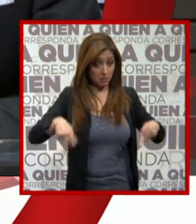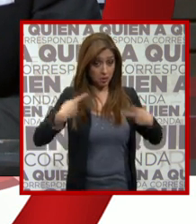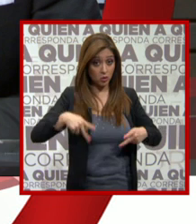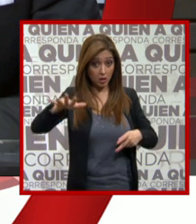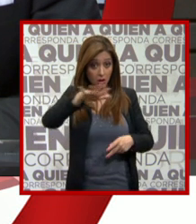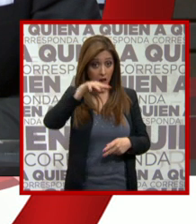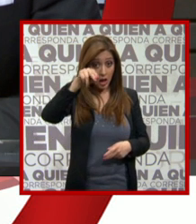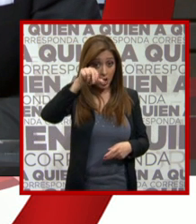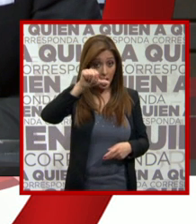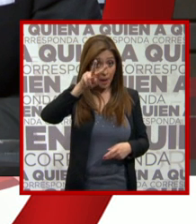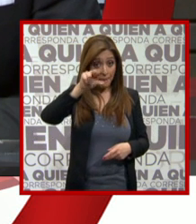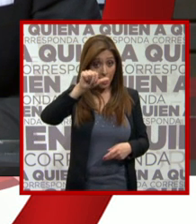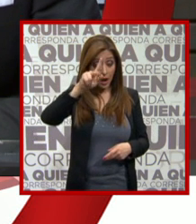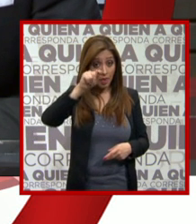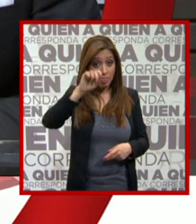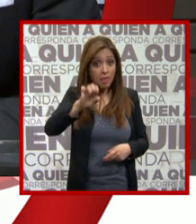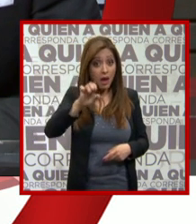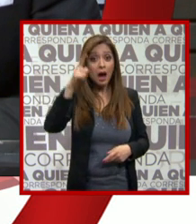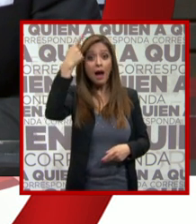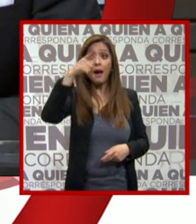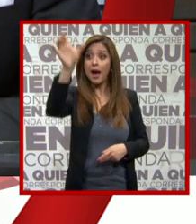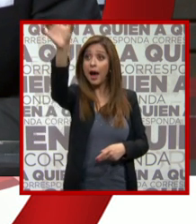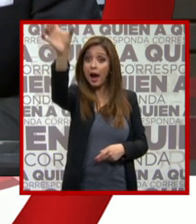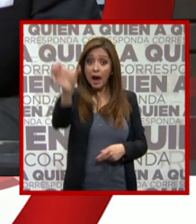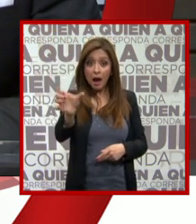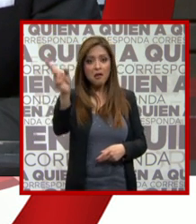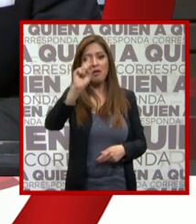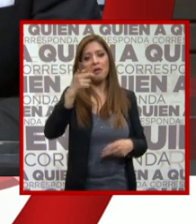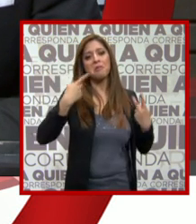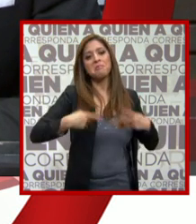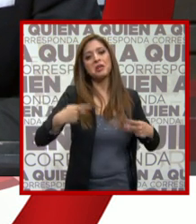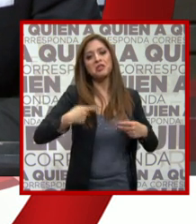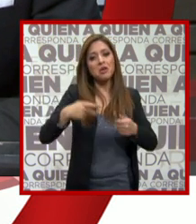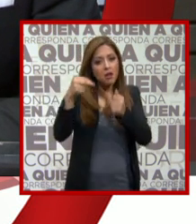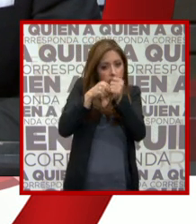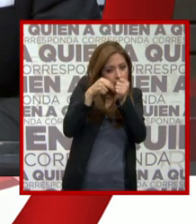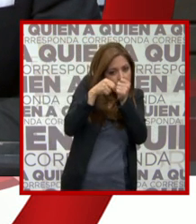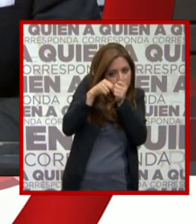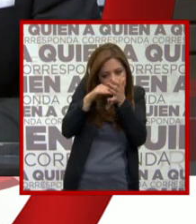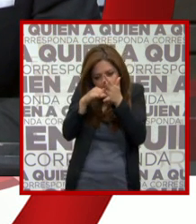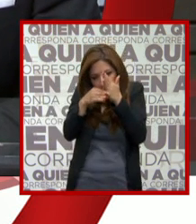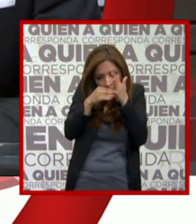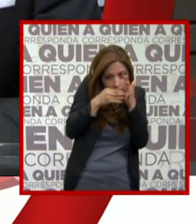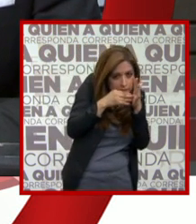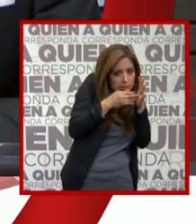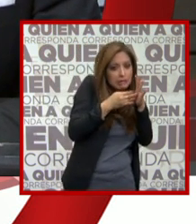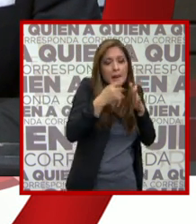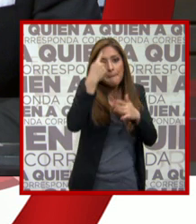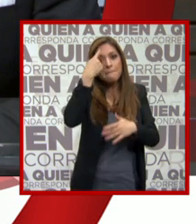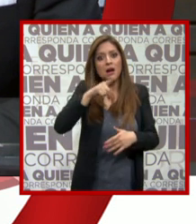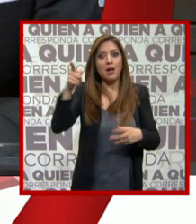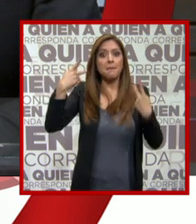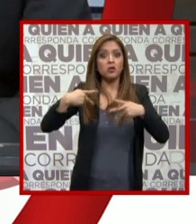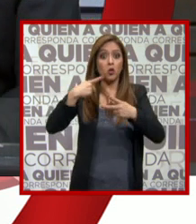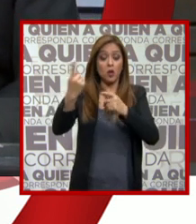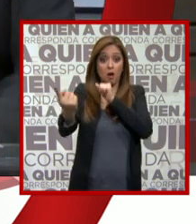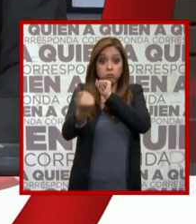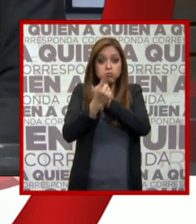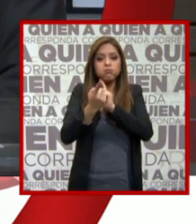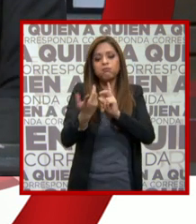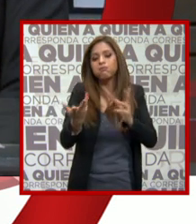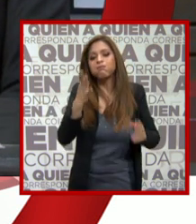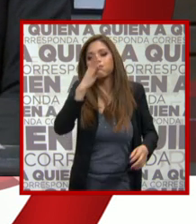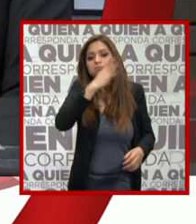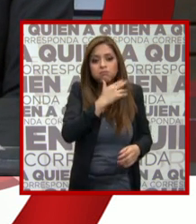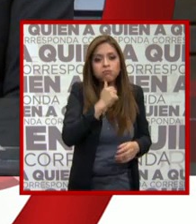están a disposición en una vitrina para que vayan por ellos. Están claro. Escondiendo porque saben que lo están buscando. Claro. Entonces los tiempos de encontrarlos pues son